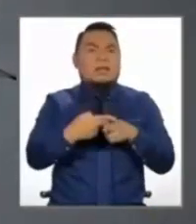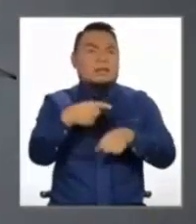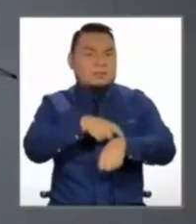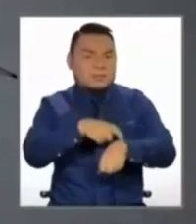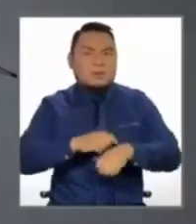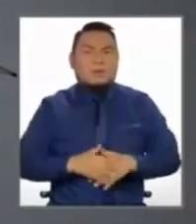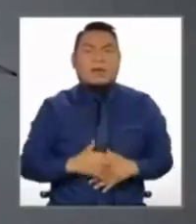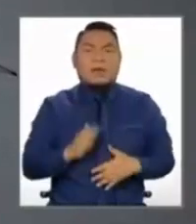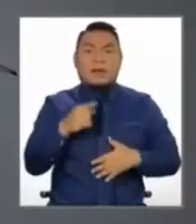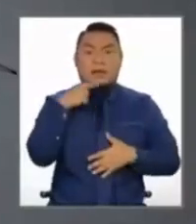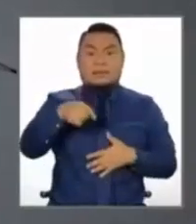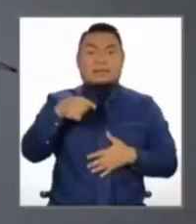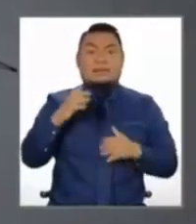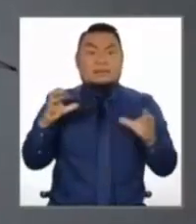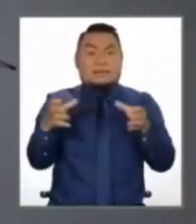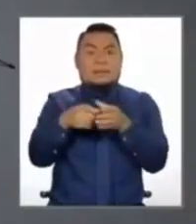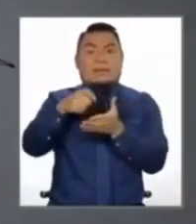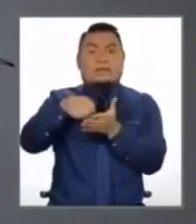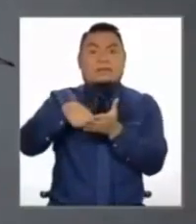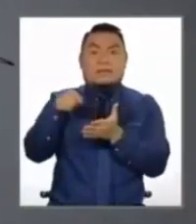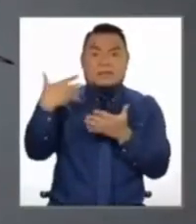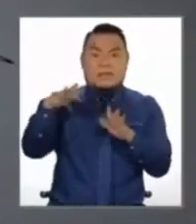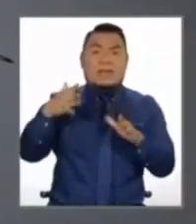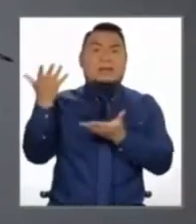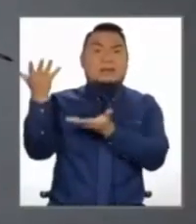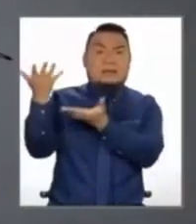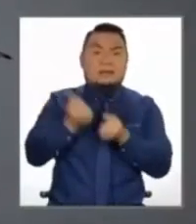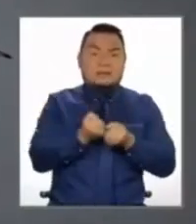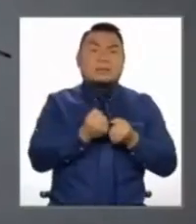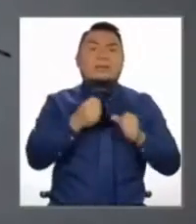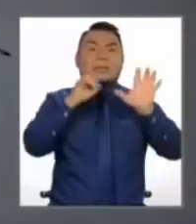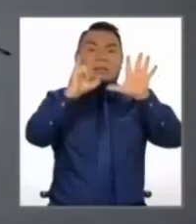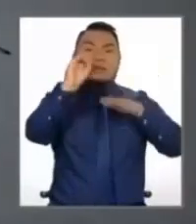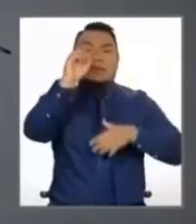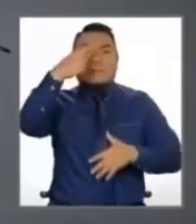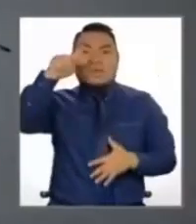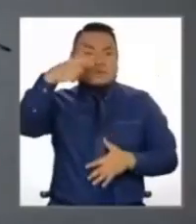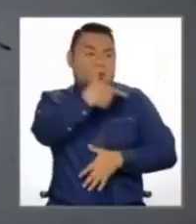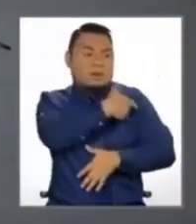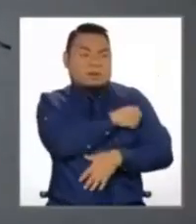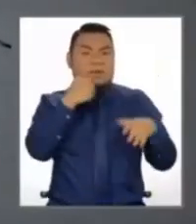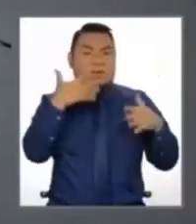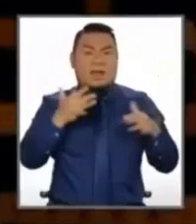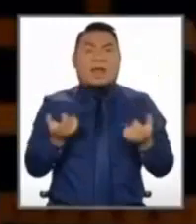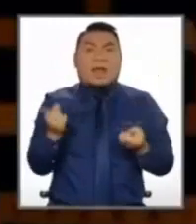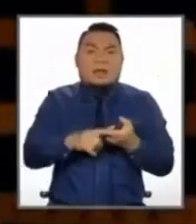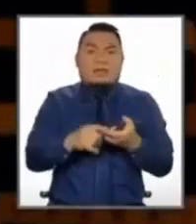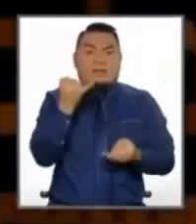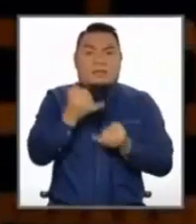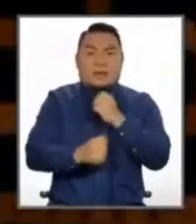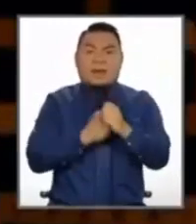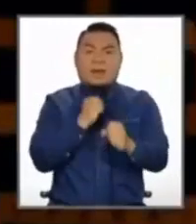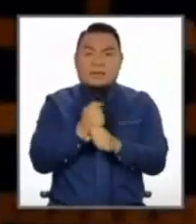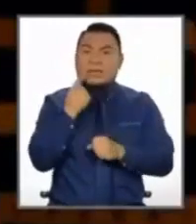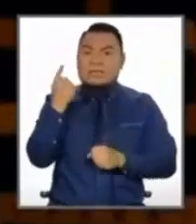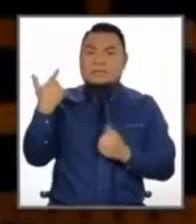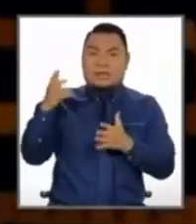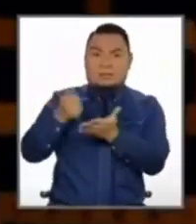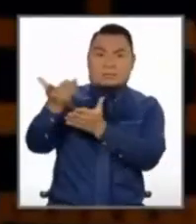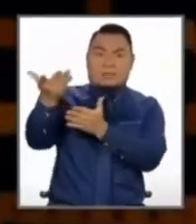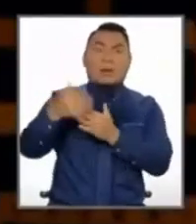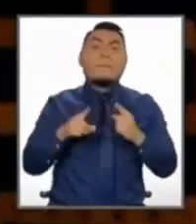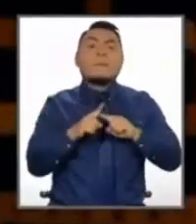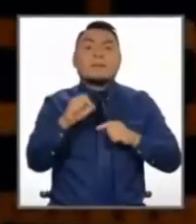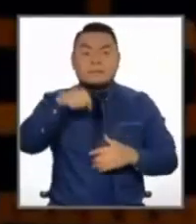temporales. Se afirma que tenemos 60 millones de vacunas garantizadas hasta el fin de año. Es cierto que